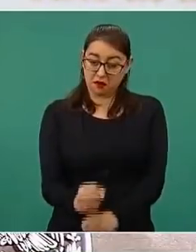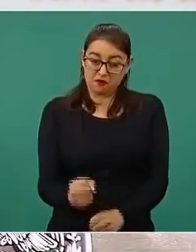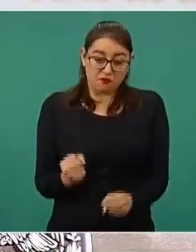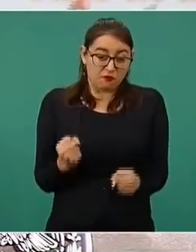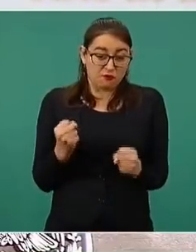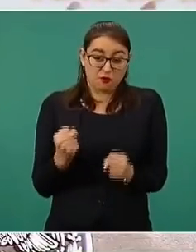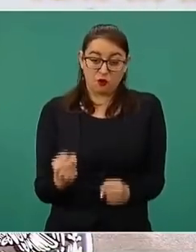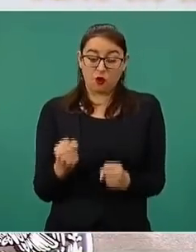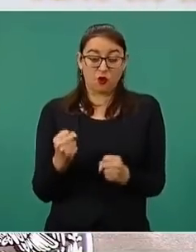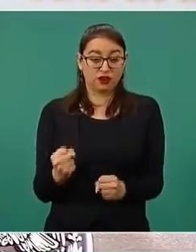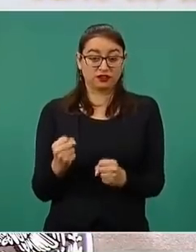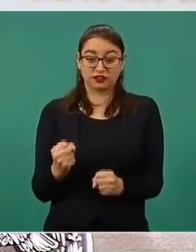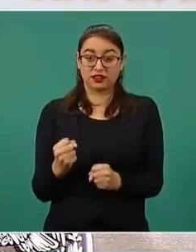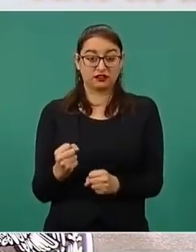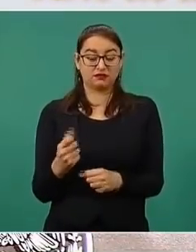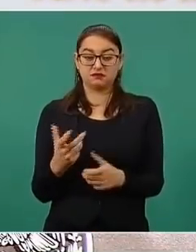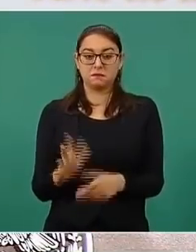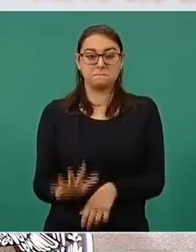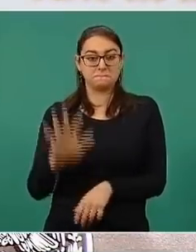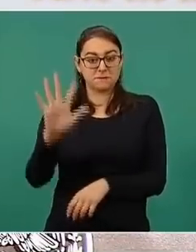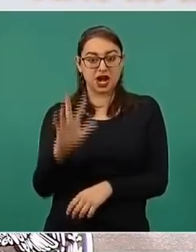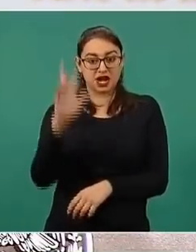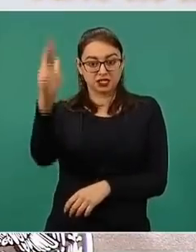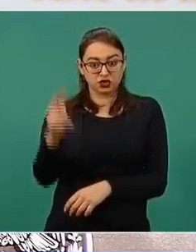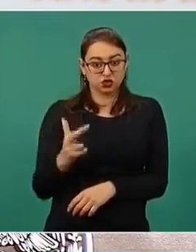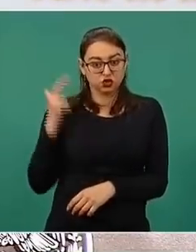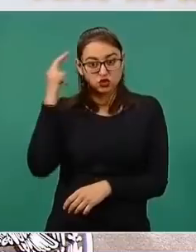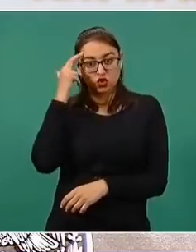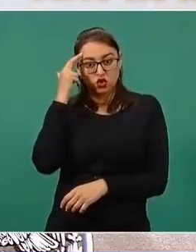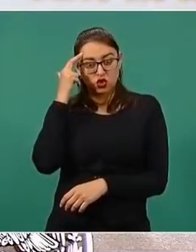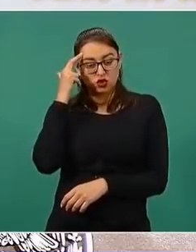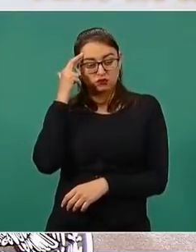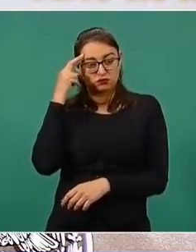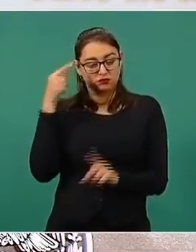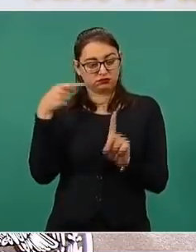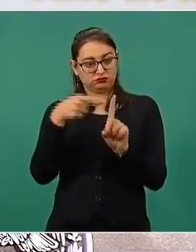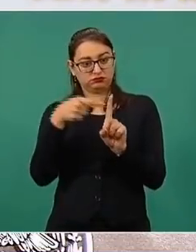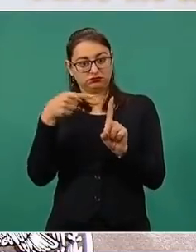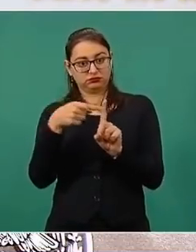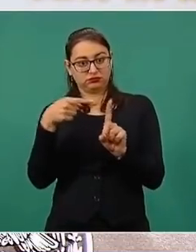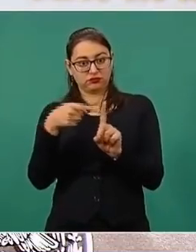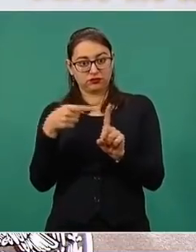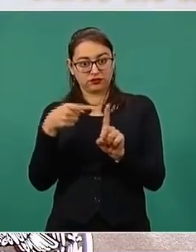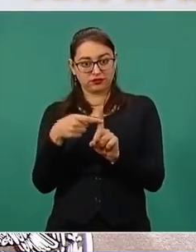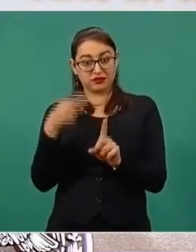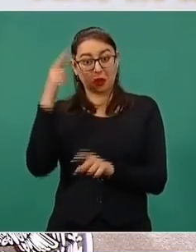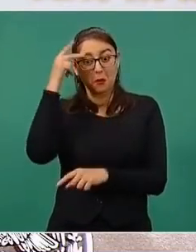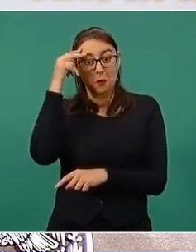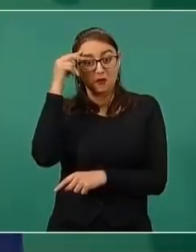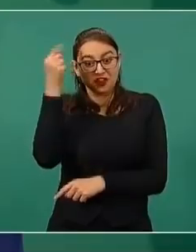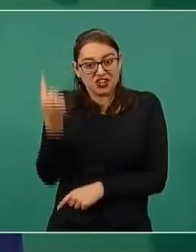una especie de faraón, un duendito, don Porfirito.